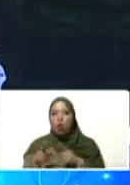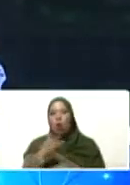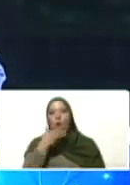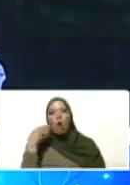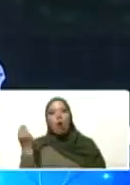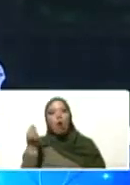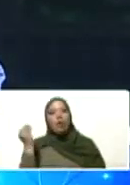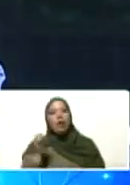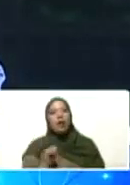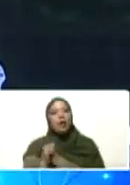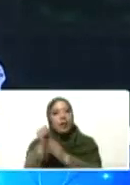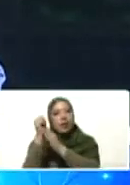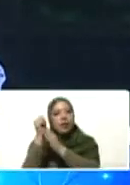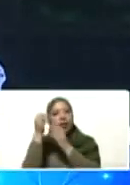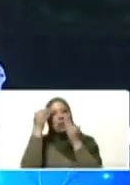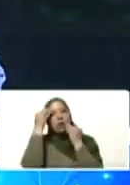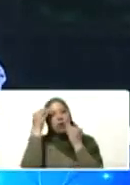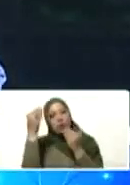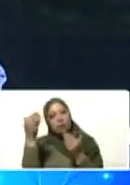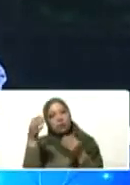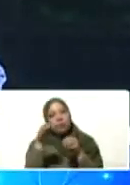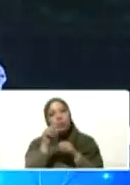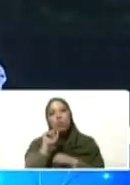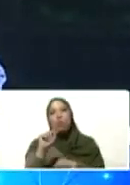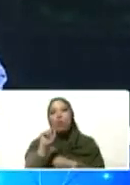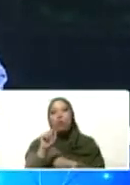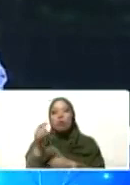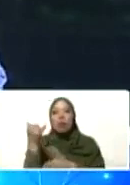líder. Saludo a la gente de Punta de Mata.